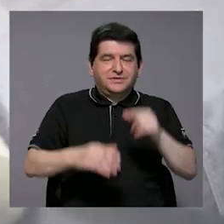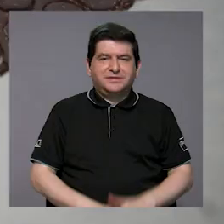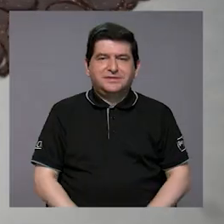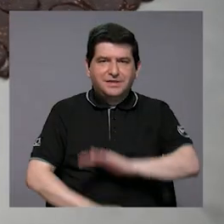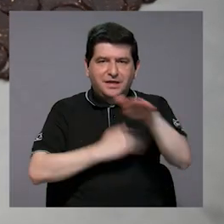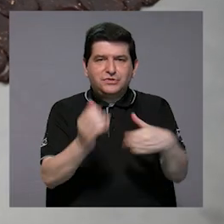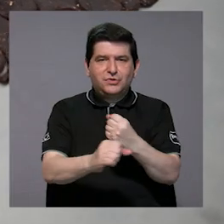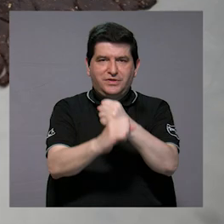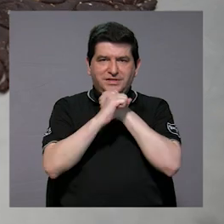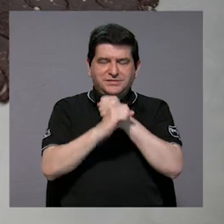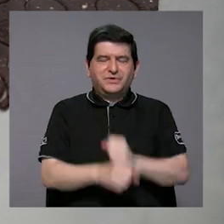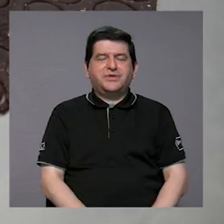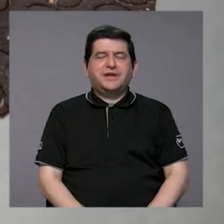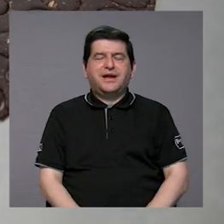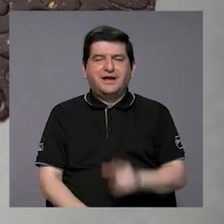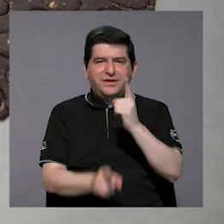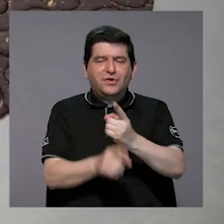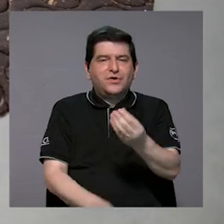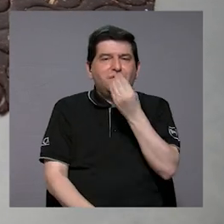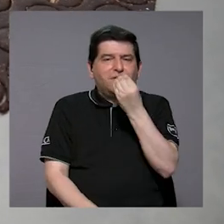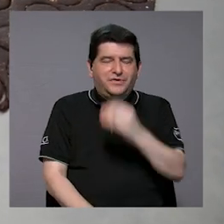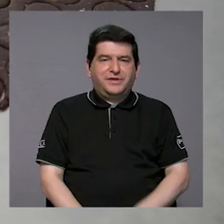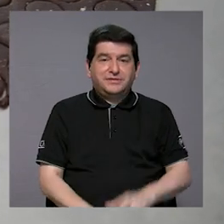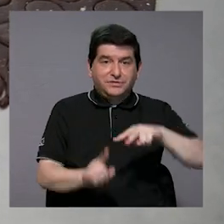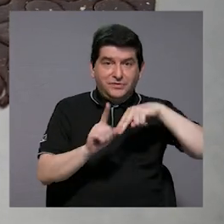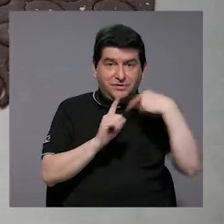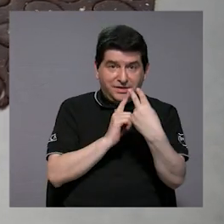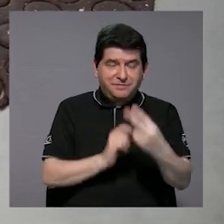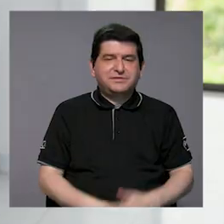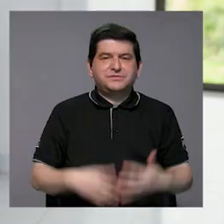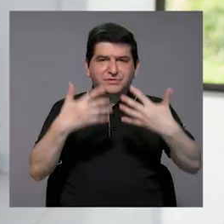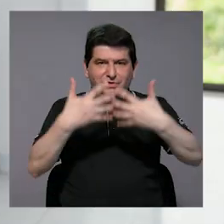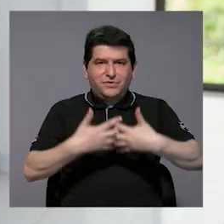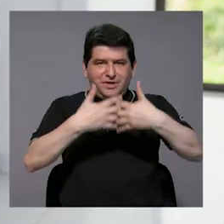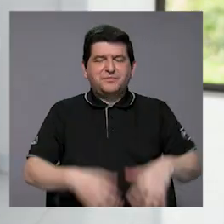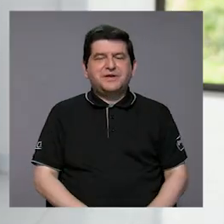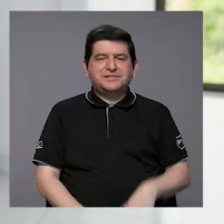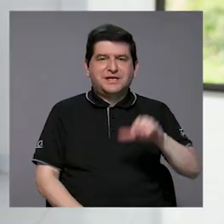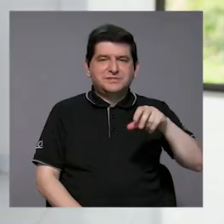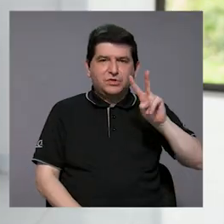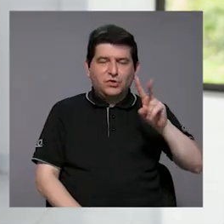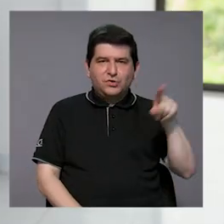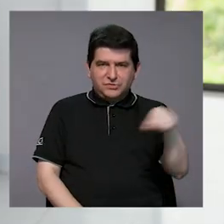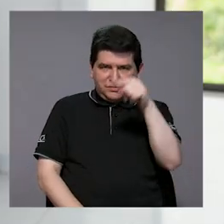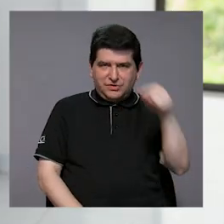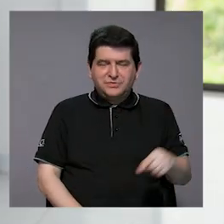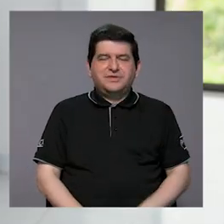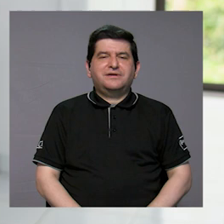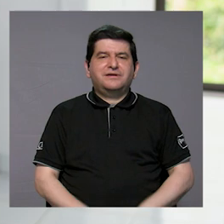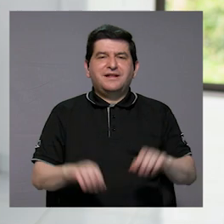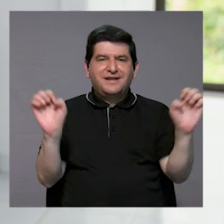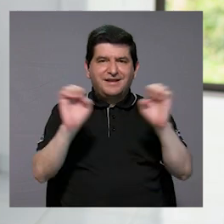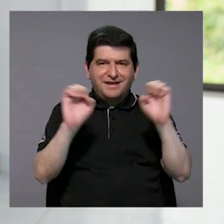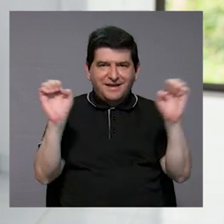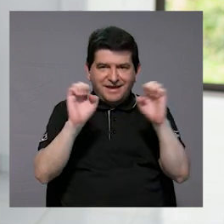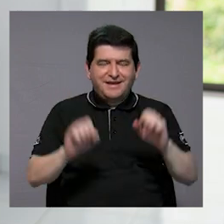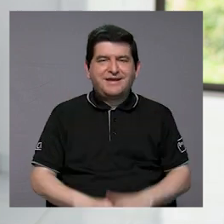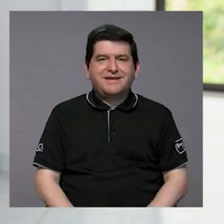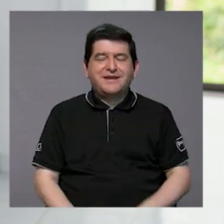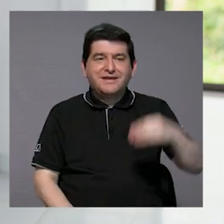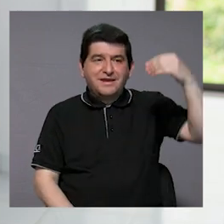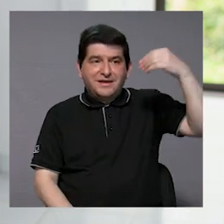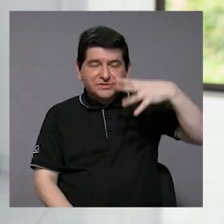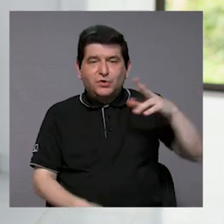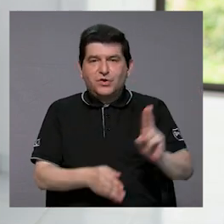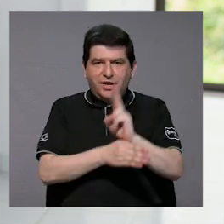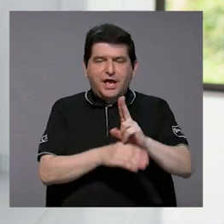nuestros snacks todas las garantías nutricionales necesarias. En la parte de la visión, ¿verdad?, queremos llevar la empresa a ser carbono neutral, queremos utilizar